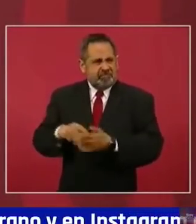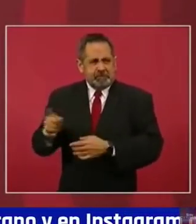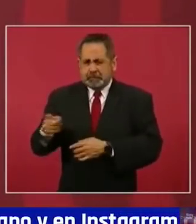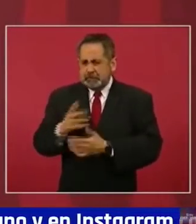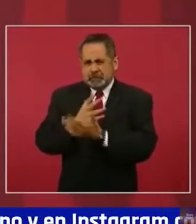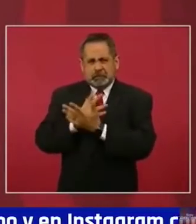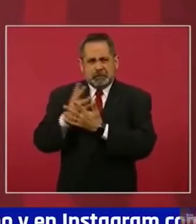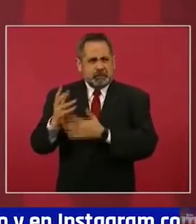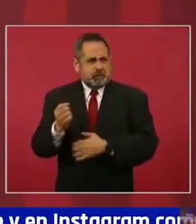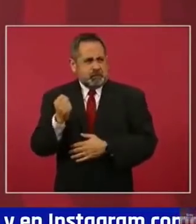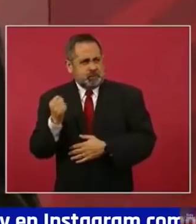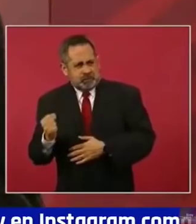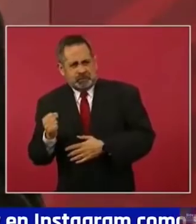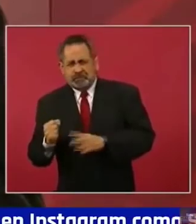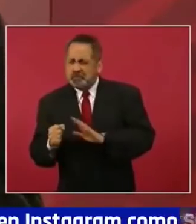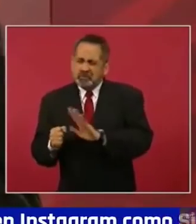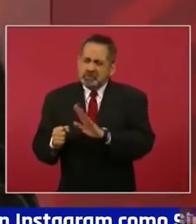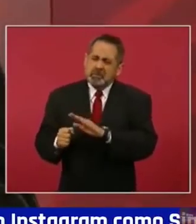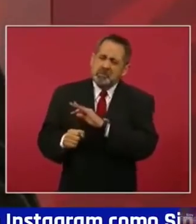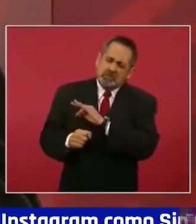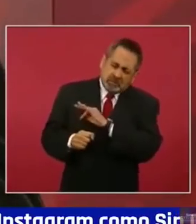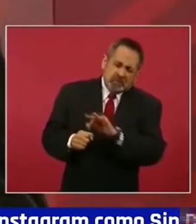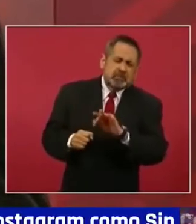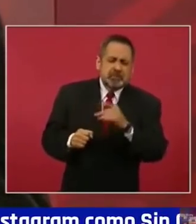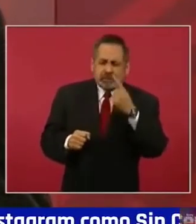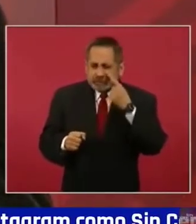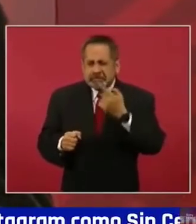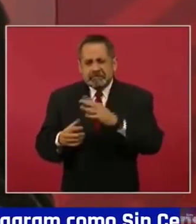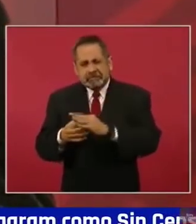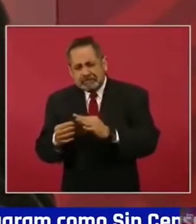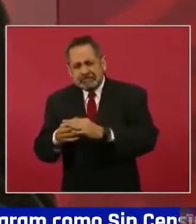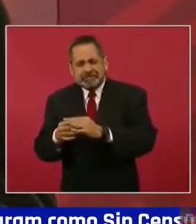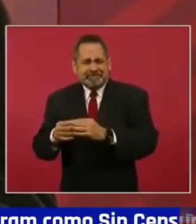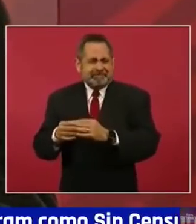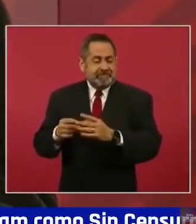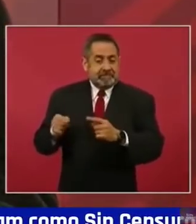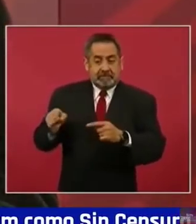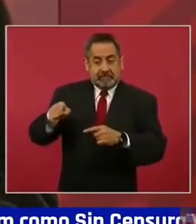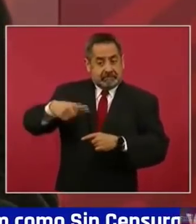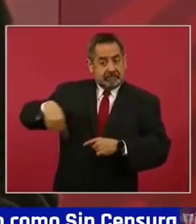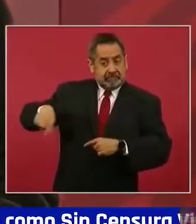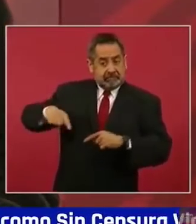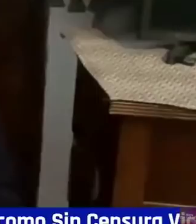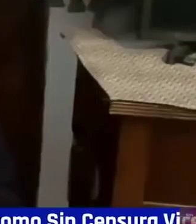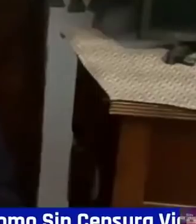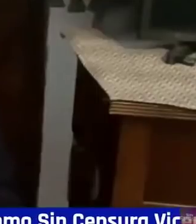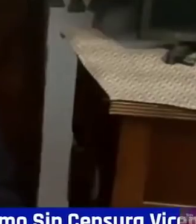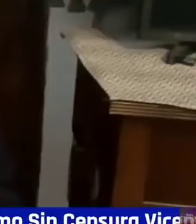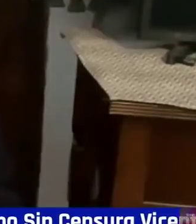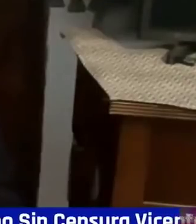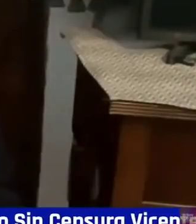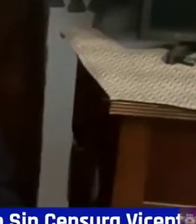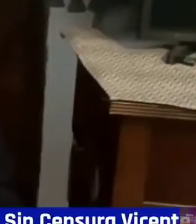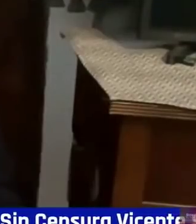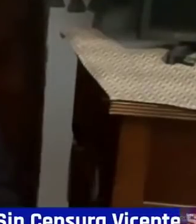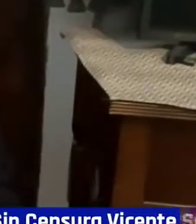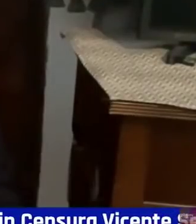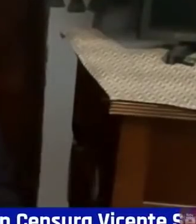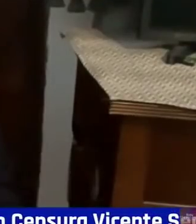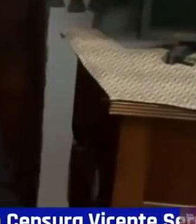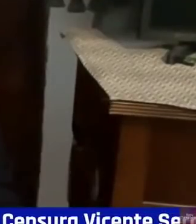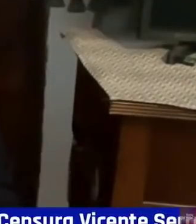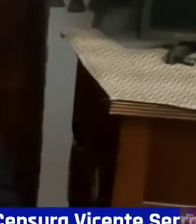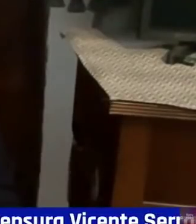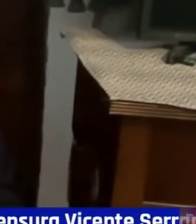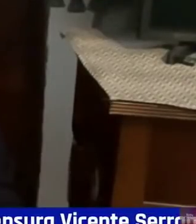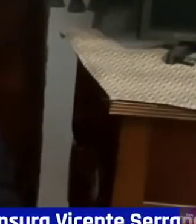radicales y liberales moderados. Eso sí, el presidente Andrés Manuel López